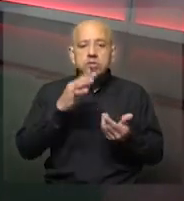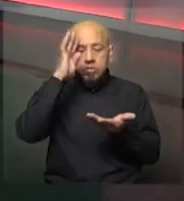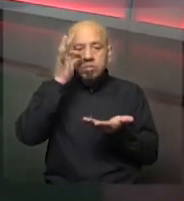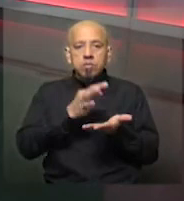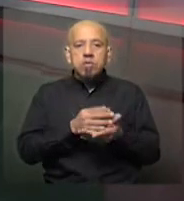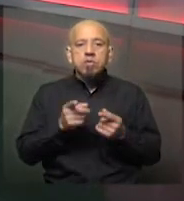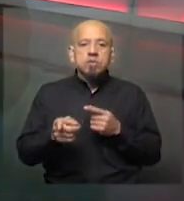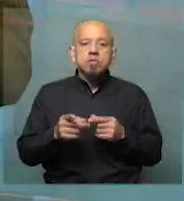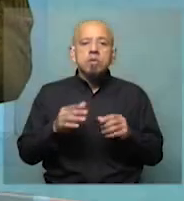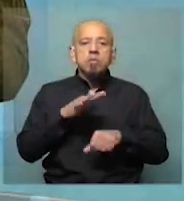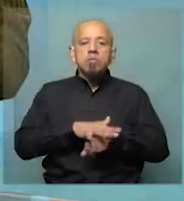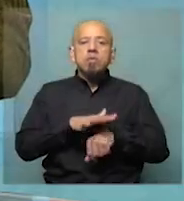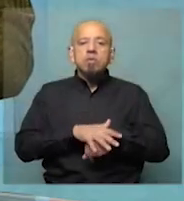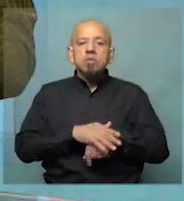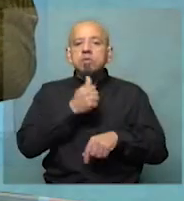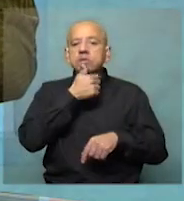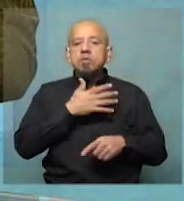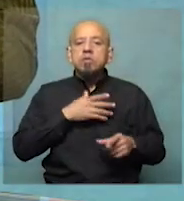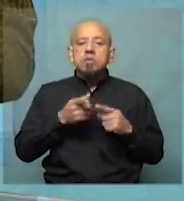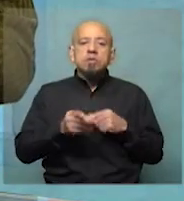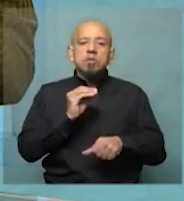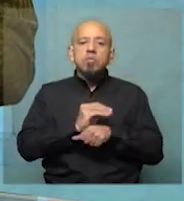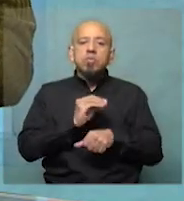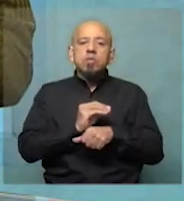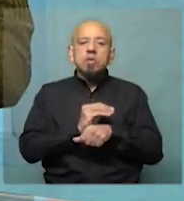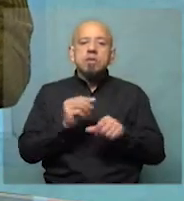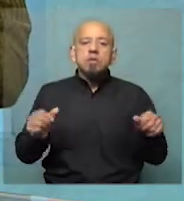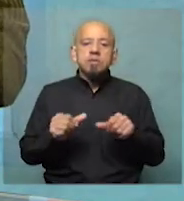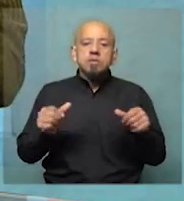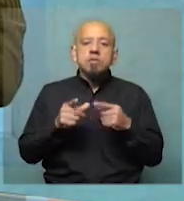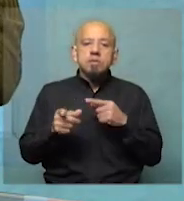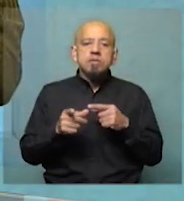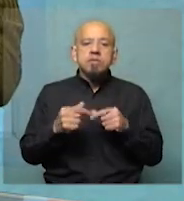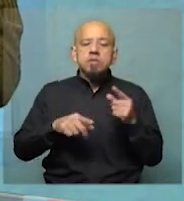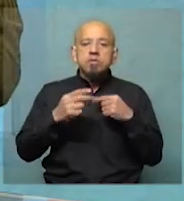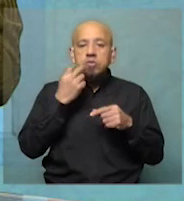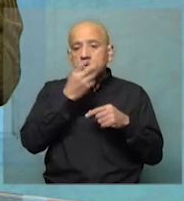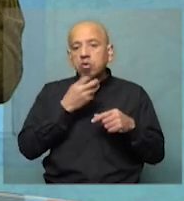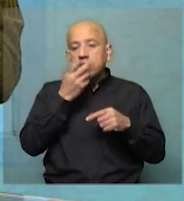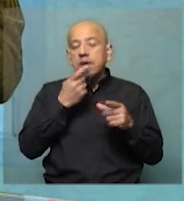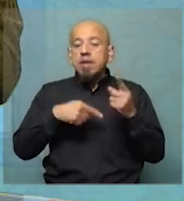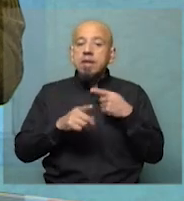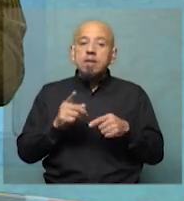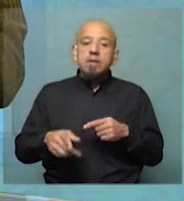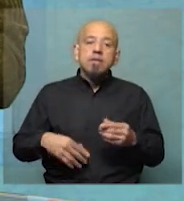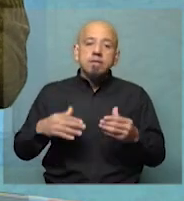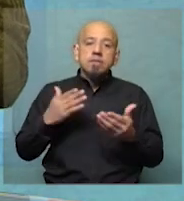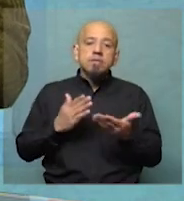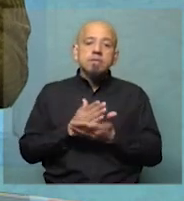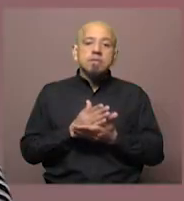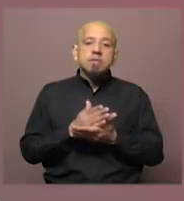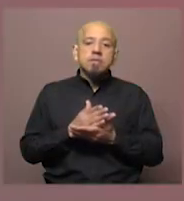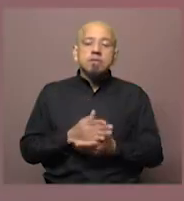en cierto periodo histórico. Esa cultura no es oficial, se desarrolla especialmente de modo oral, no queda cristalizada, está siempre